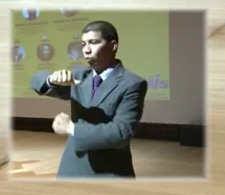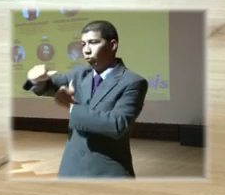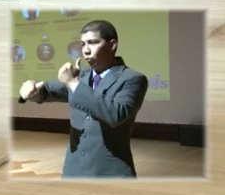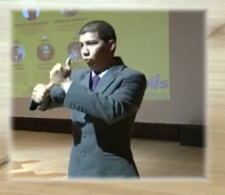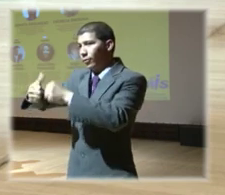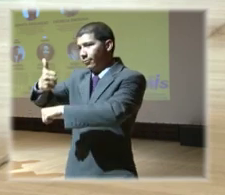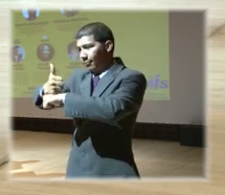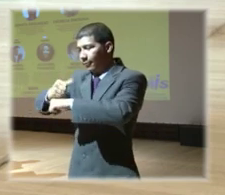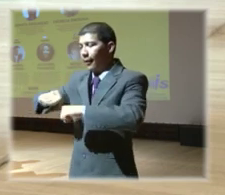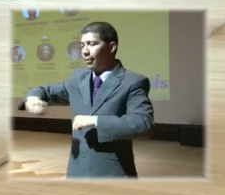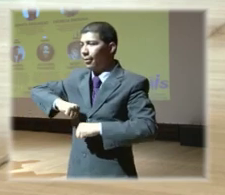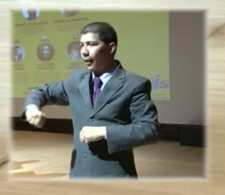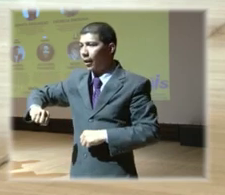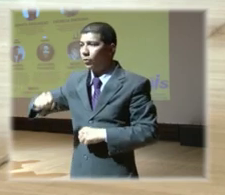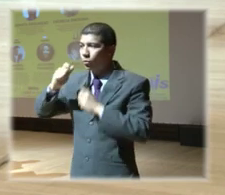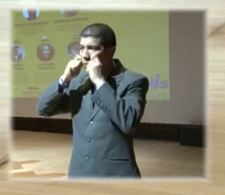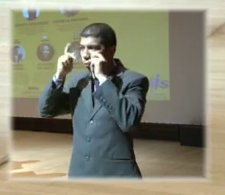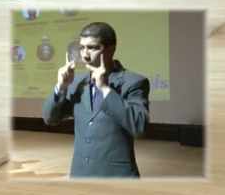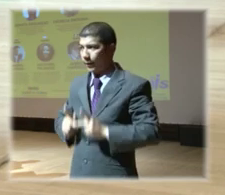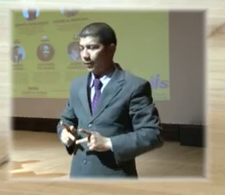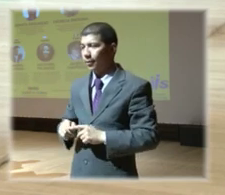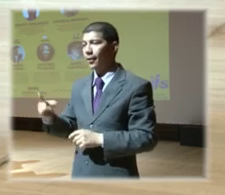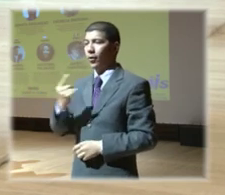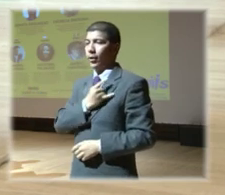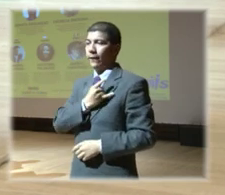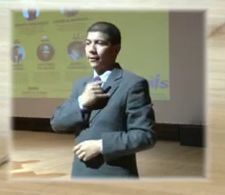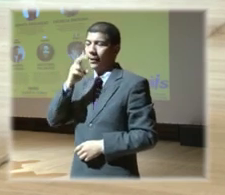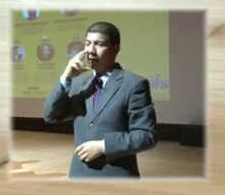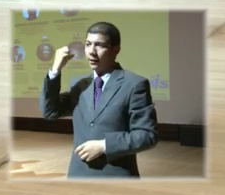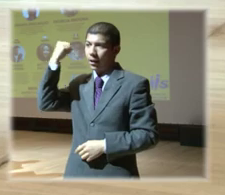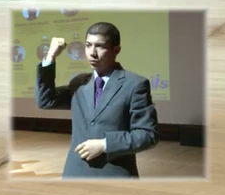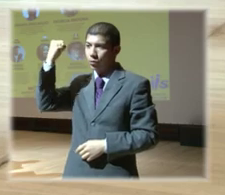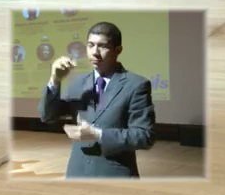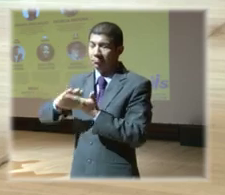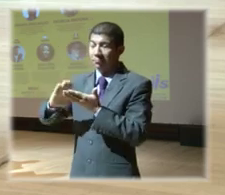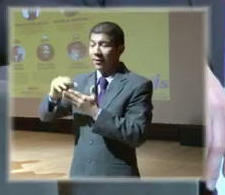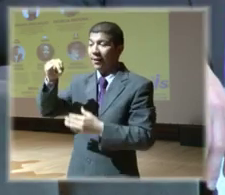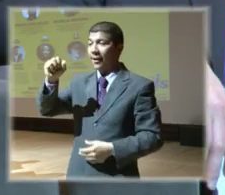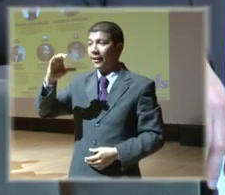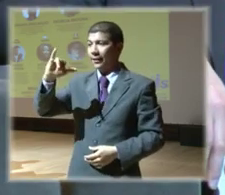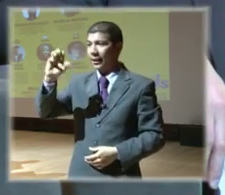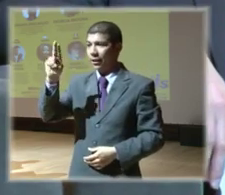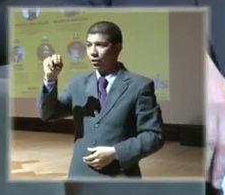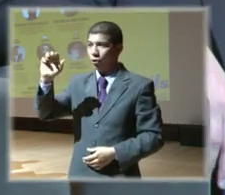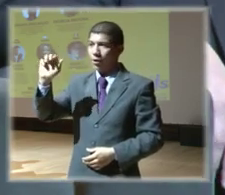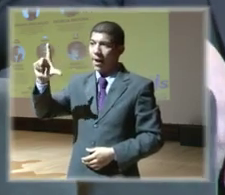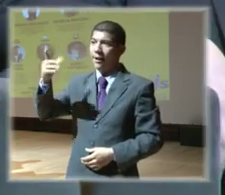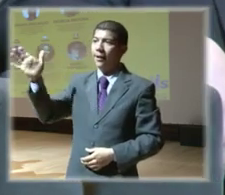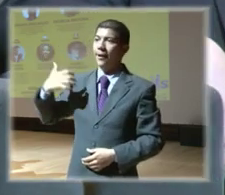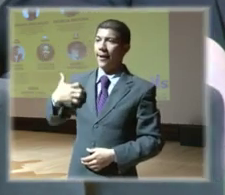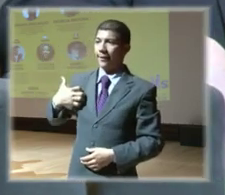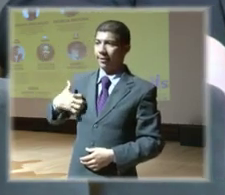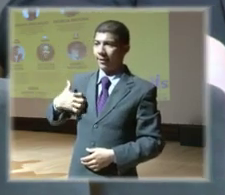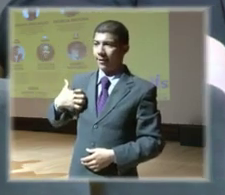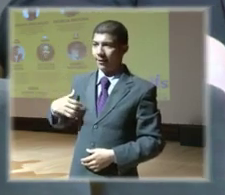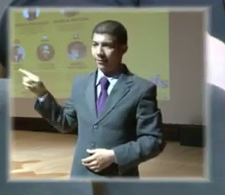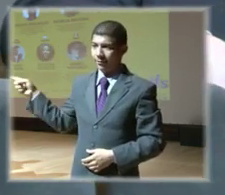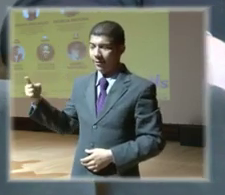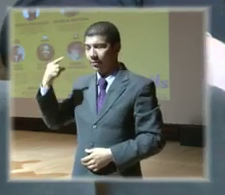Docencia en Derechos Humanos Alicia Moreo de la Universidad Nacional de Mar del Plata en Argentina, donde también es profesor de